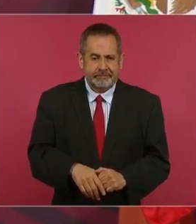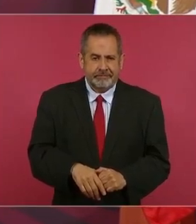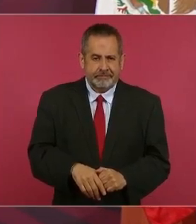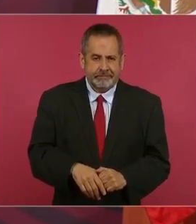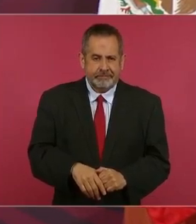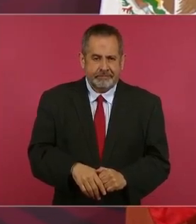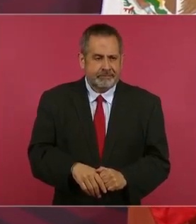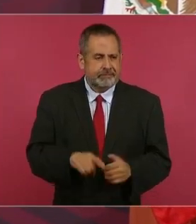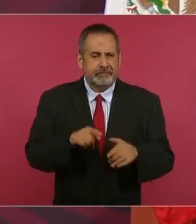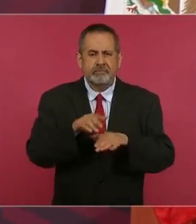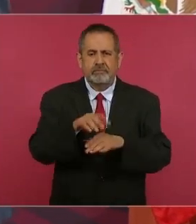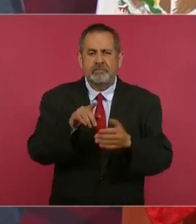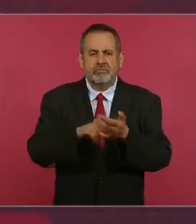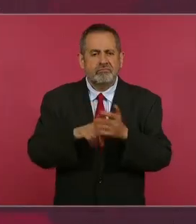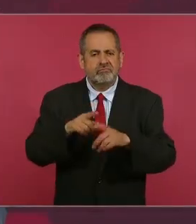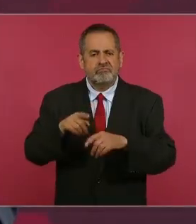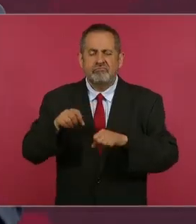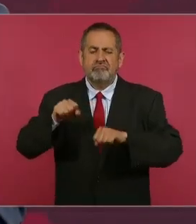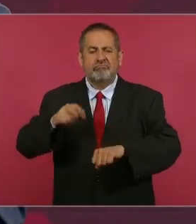dictador